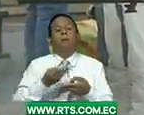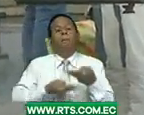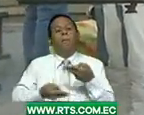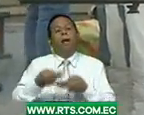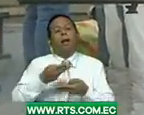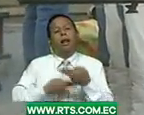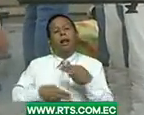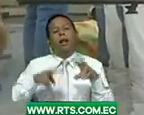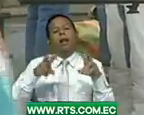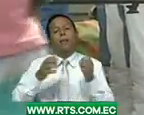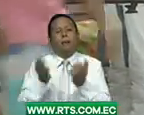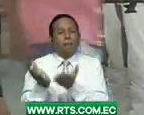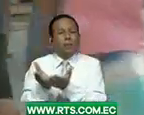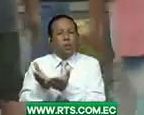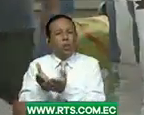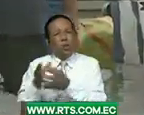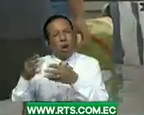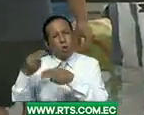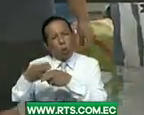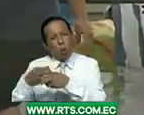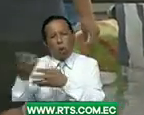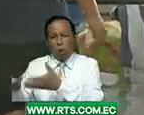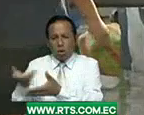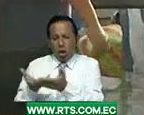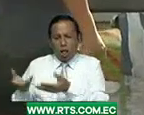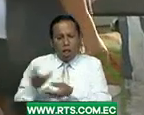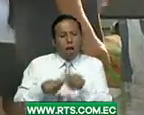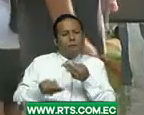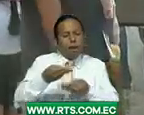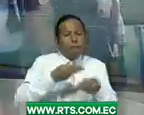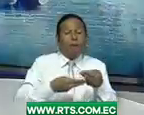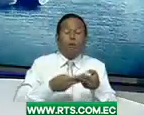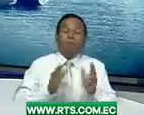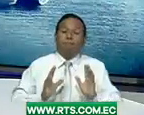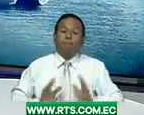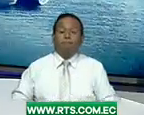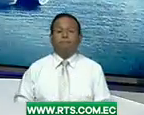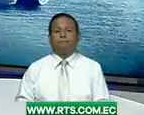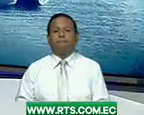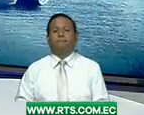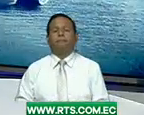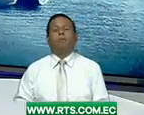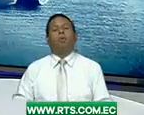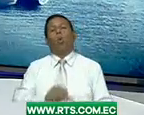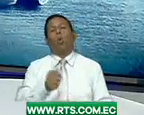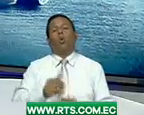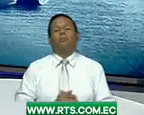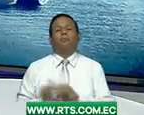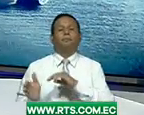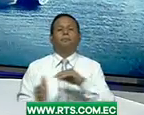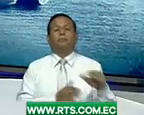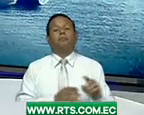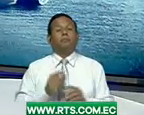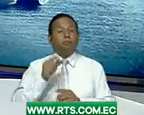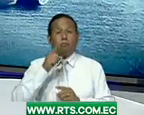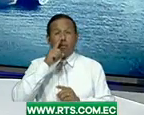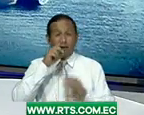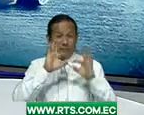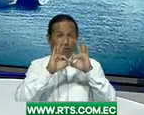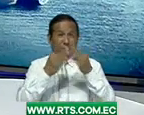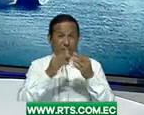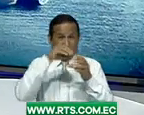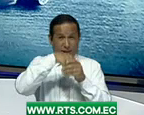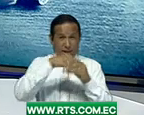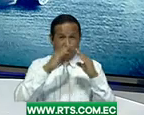vender material de reciclaje, informó Charlie Pisa. Y un empleado de una familia de una urbanización del norte